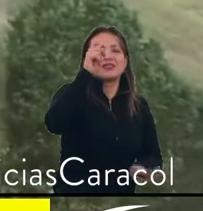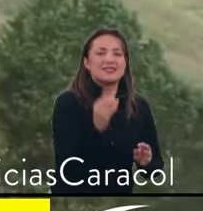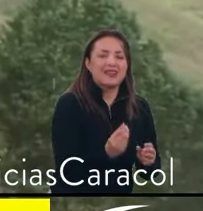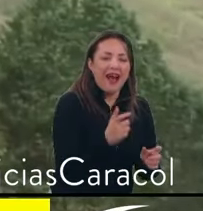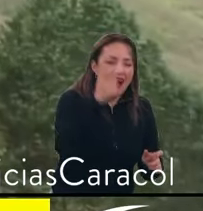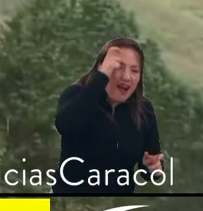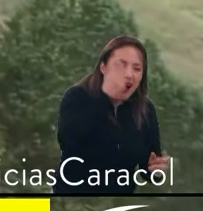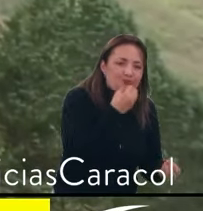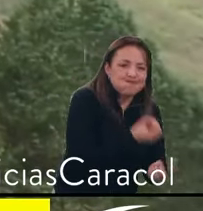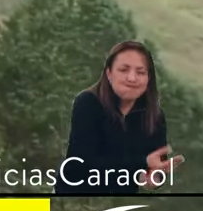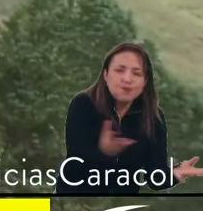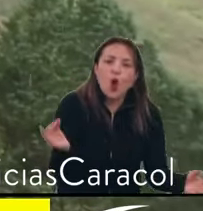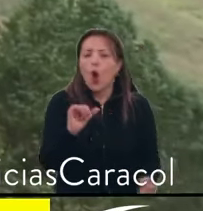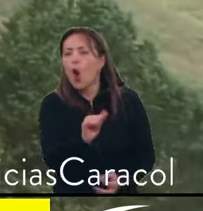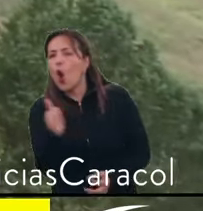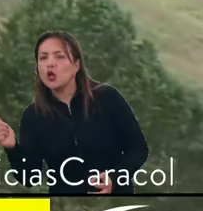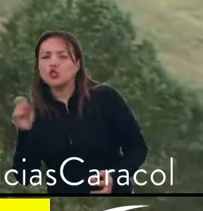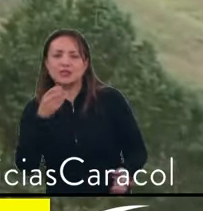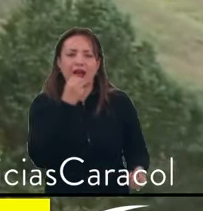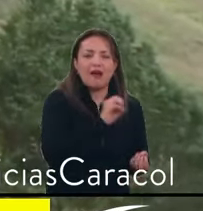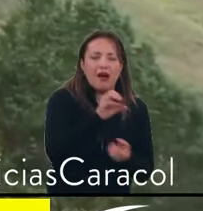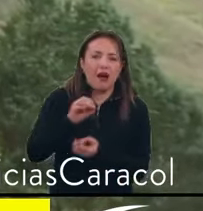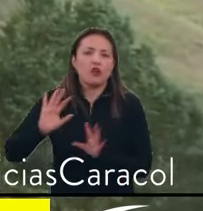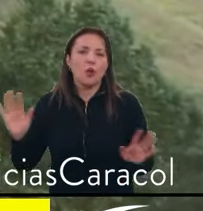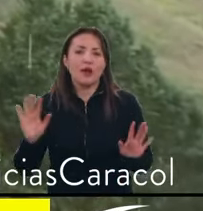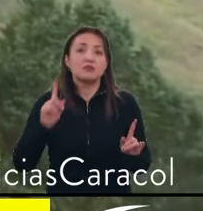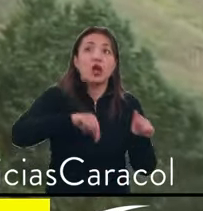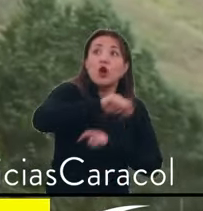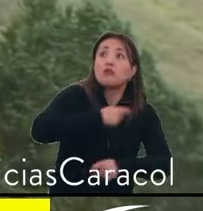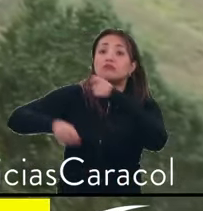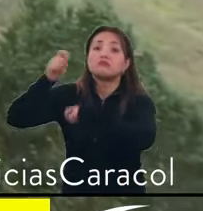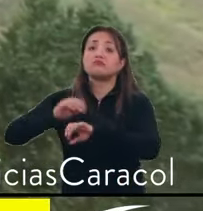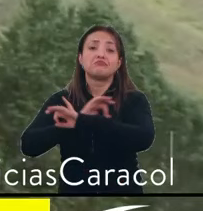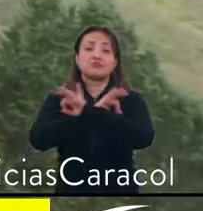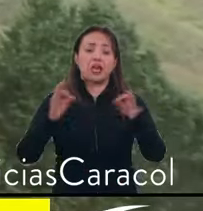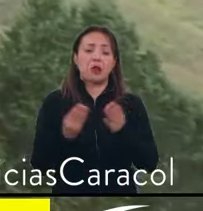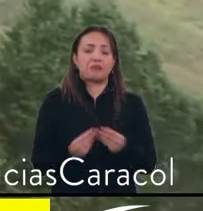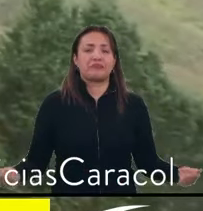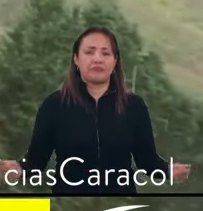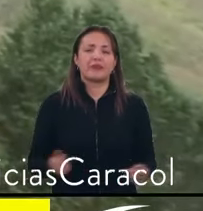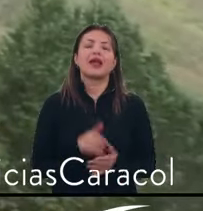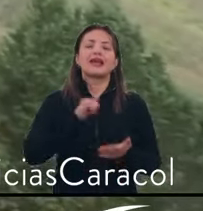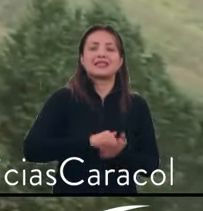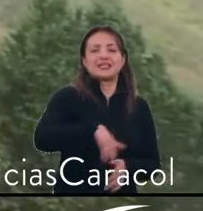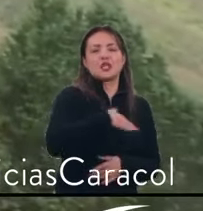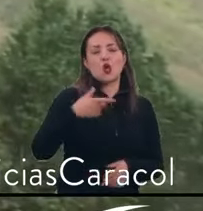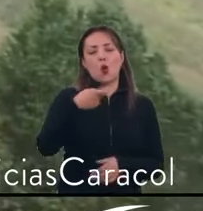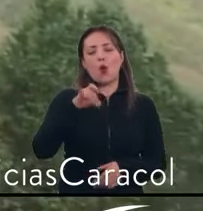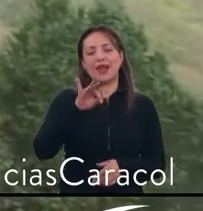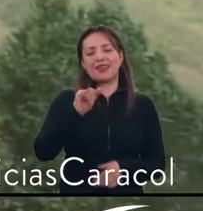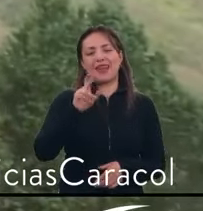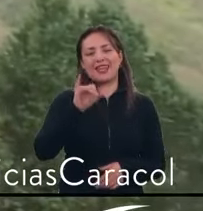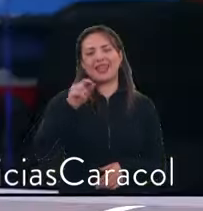tipo de animales, ya que la comercialización del mismo sencillamente se extinguió. En Guaitarilla, David Sánchez, Noticias Caracol.